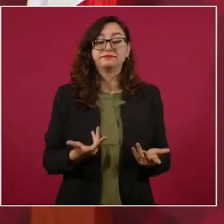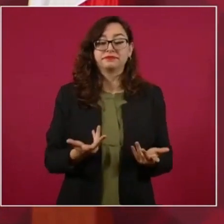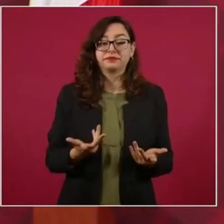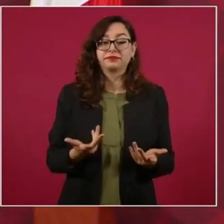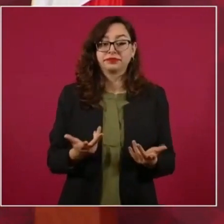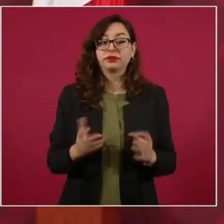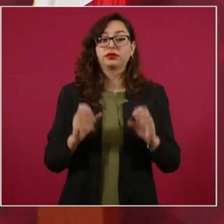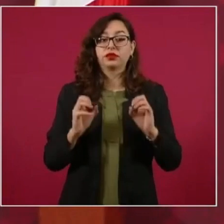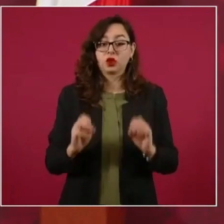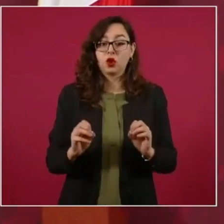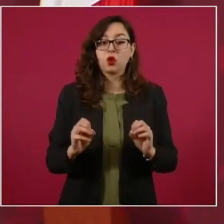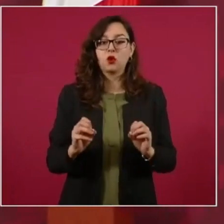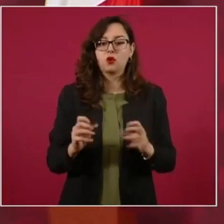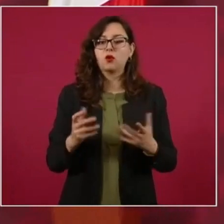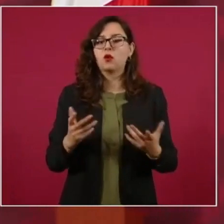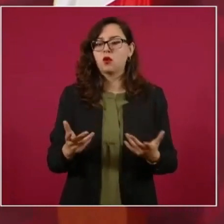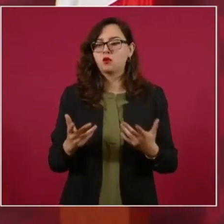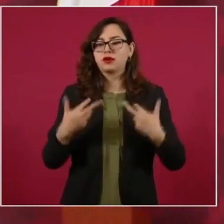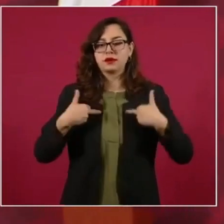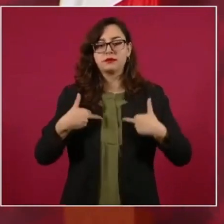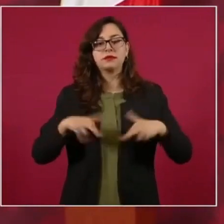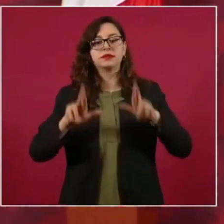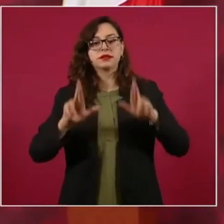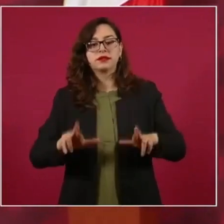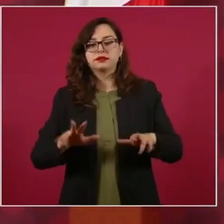de vanguardia del pueblo